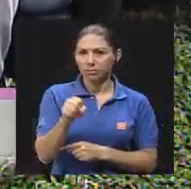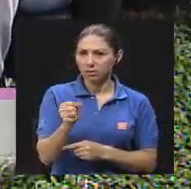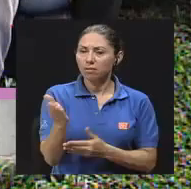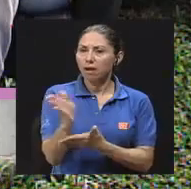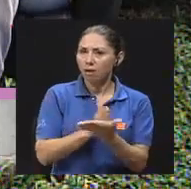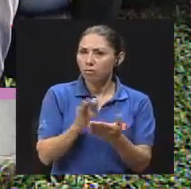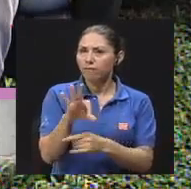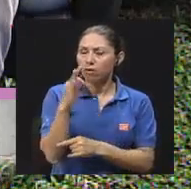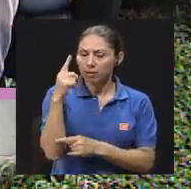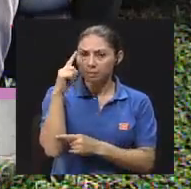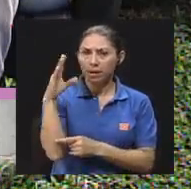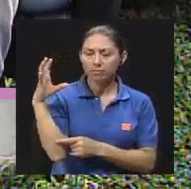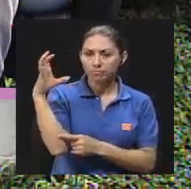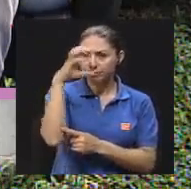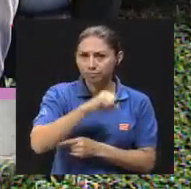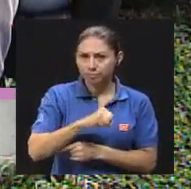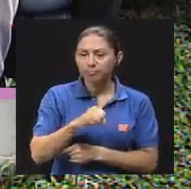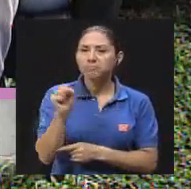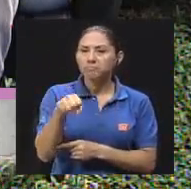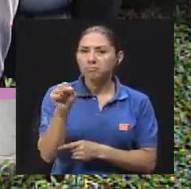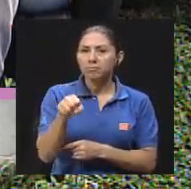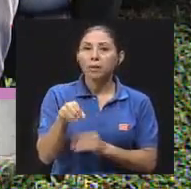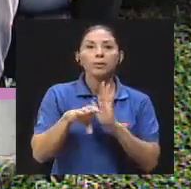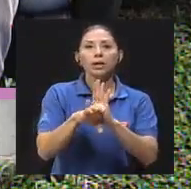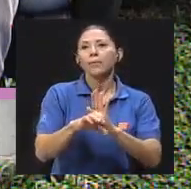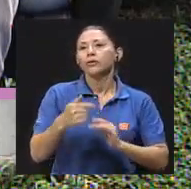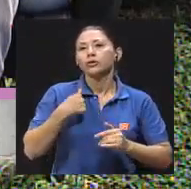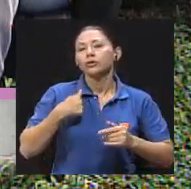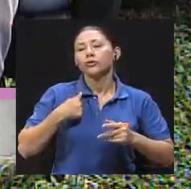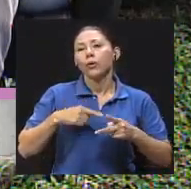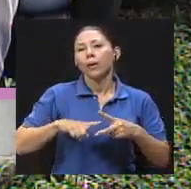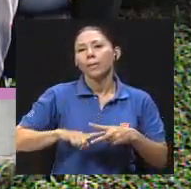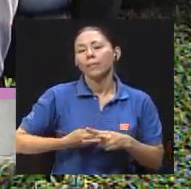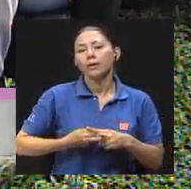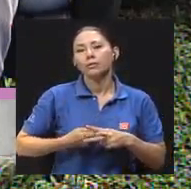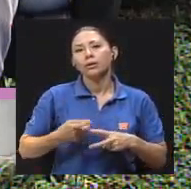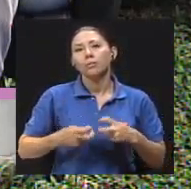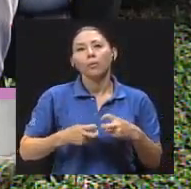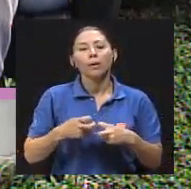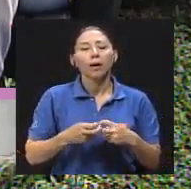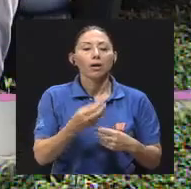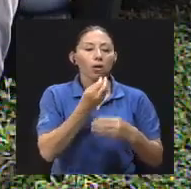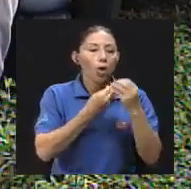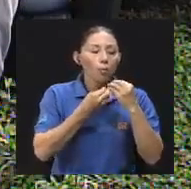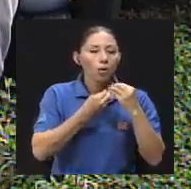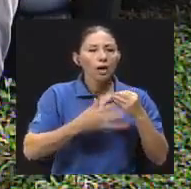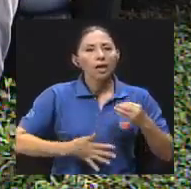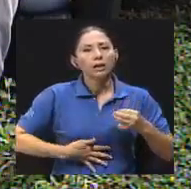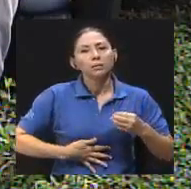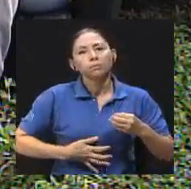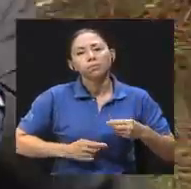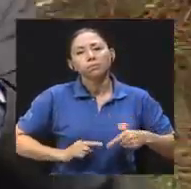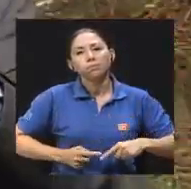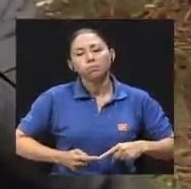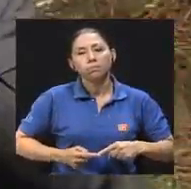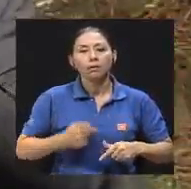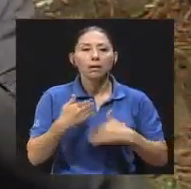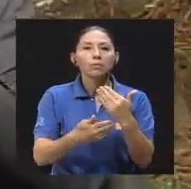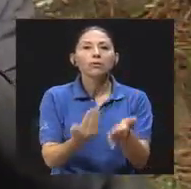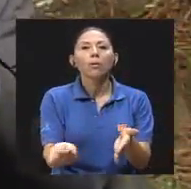señales. Como hemos conversado, si yo comienzo a tener problemas, que todo lo que como me cae mal, me